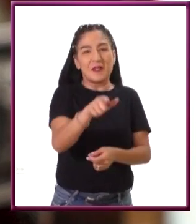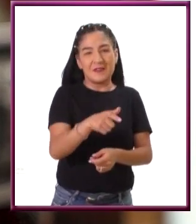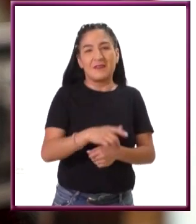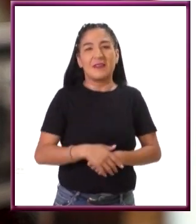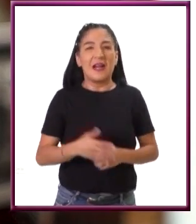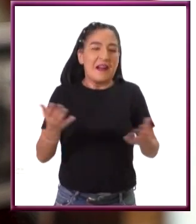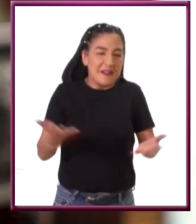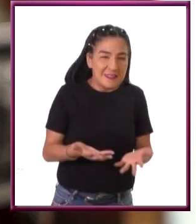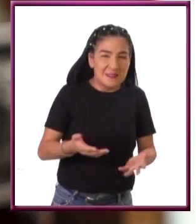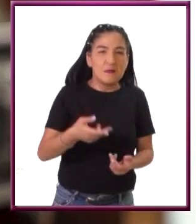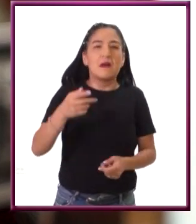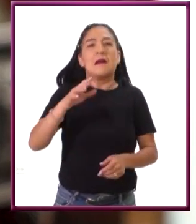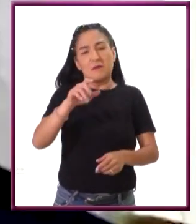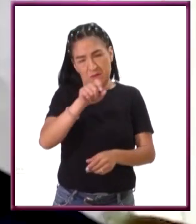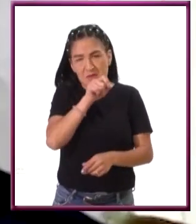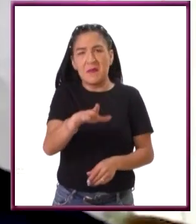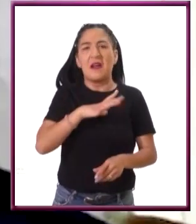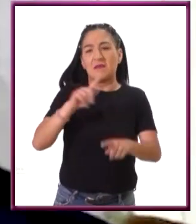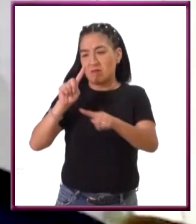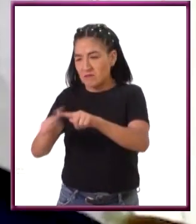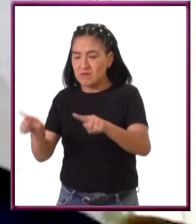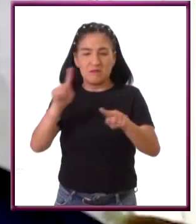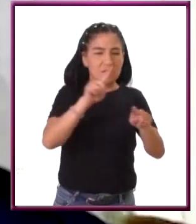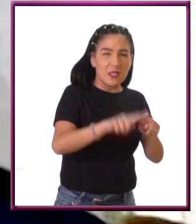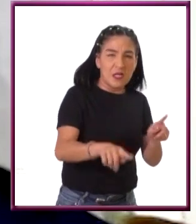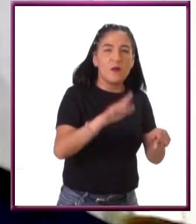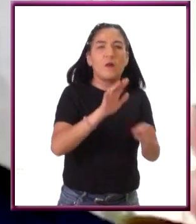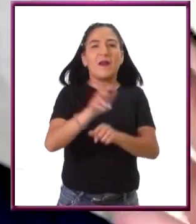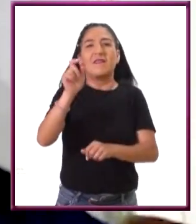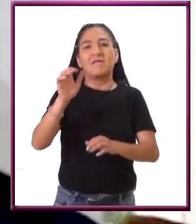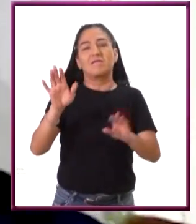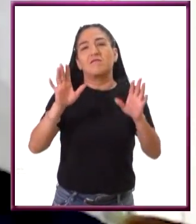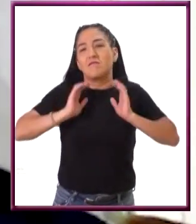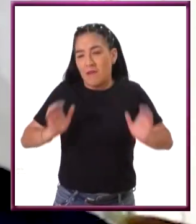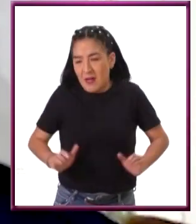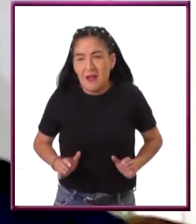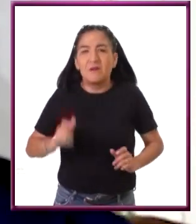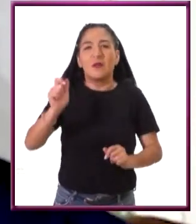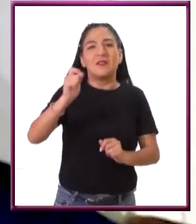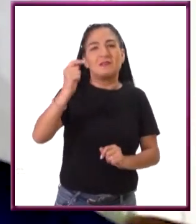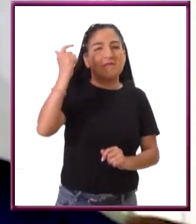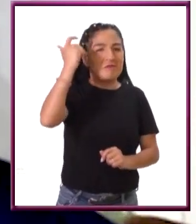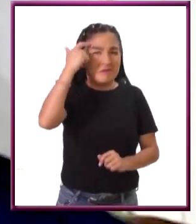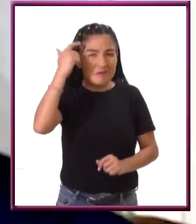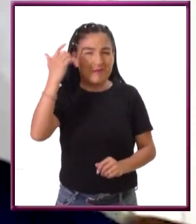hacerlo. Claro que hay diferencias biológicas, hay diferencias físicas,